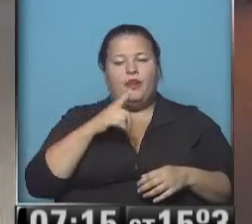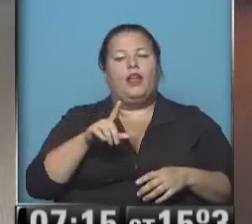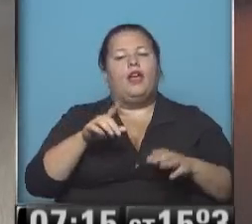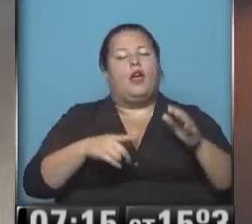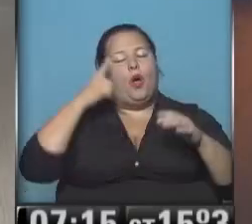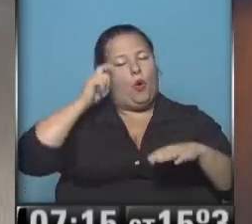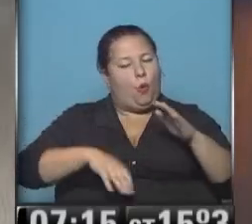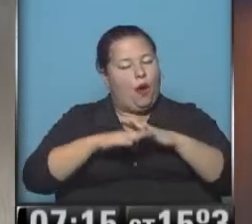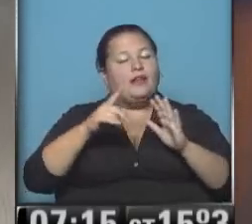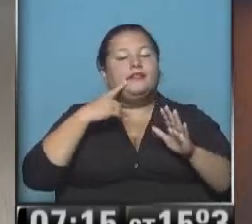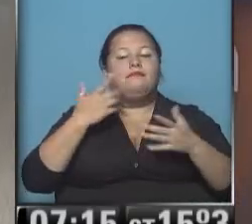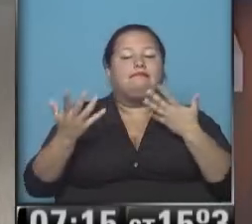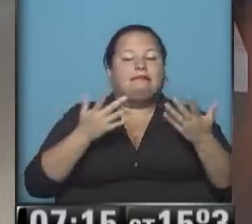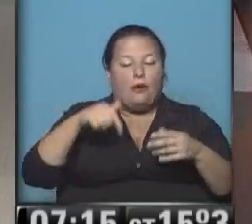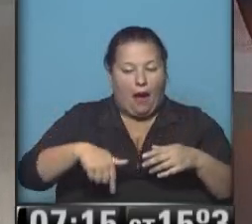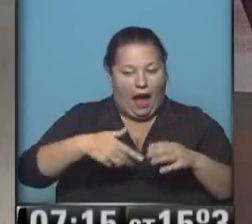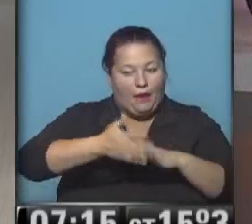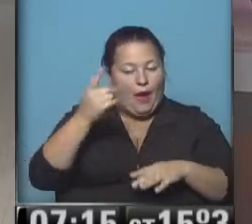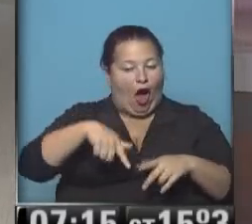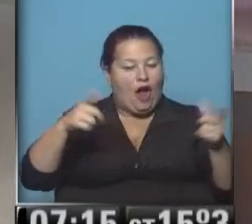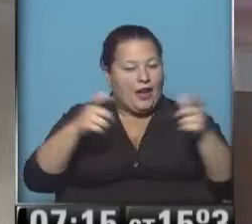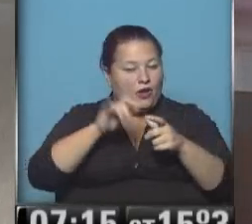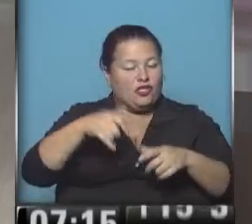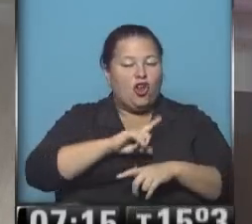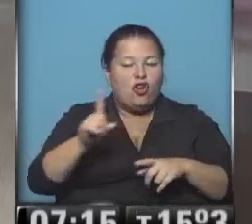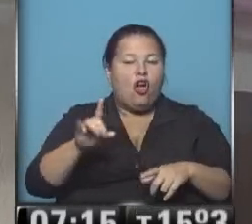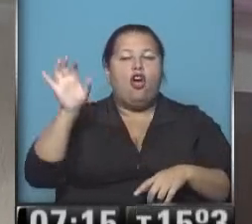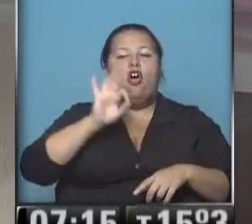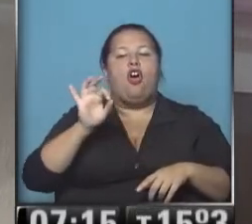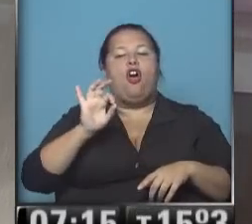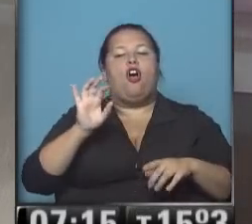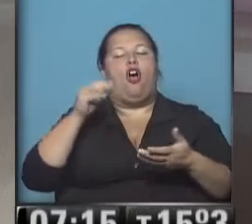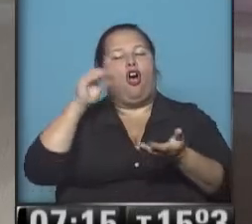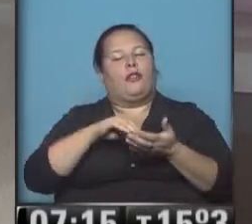hay expectativa. ¿Irá en esta nueva acordada el fallo del día de hoy o dará otro faltazo?